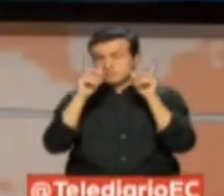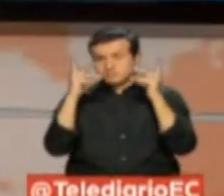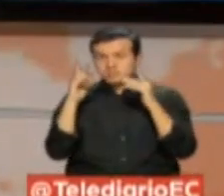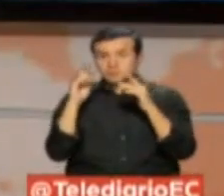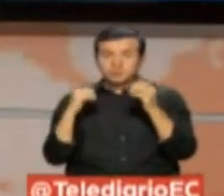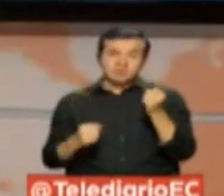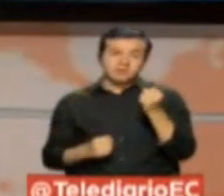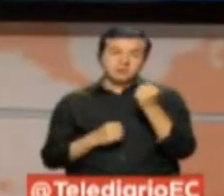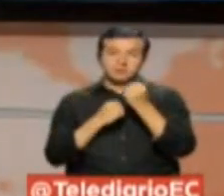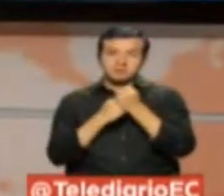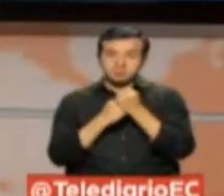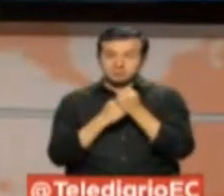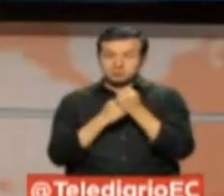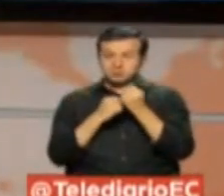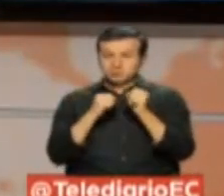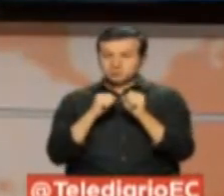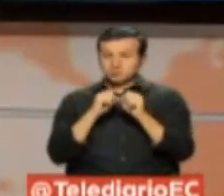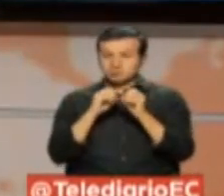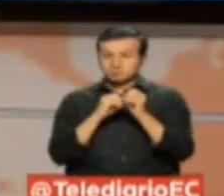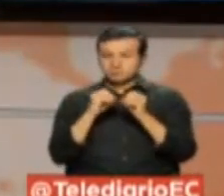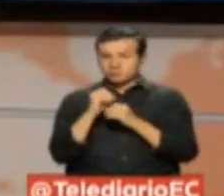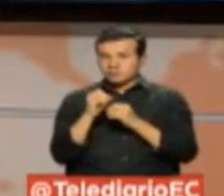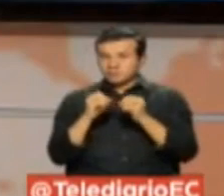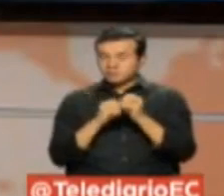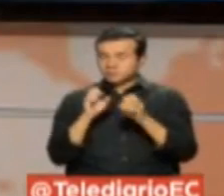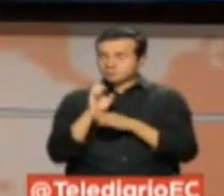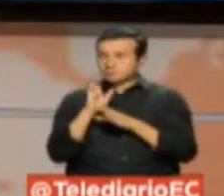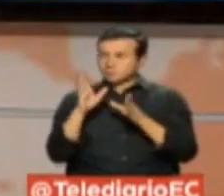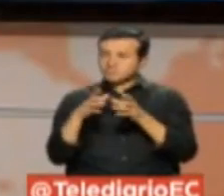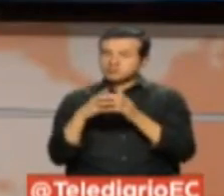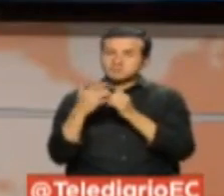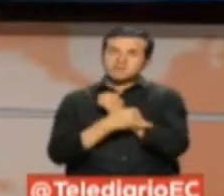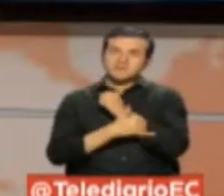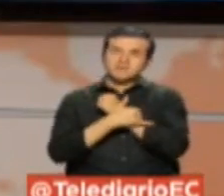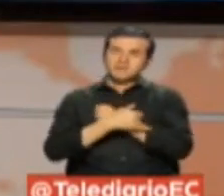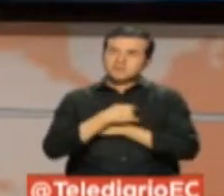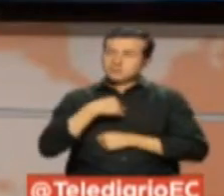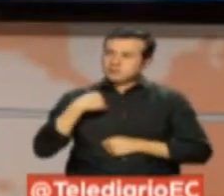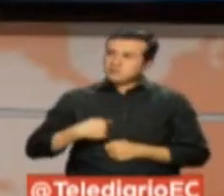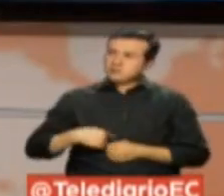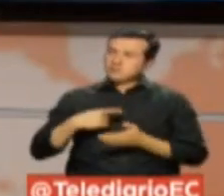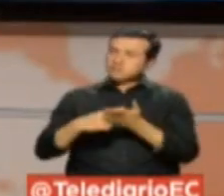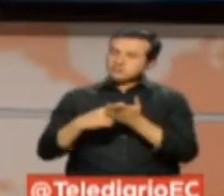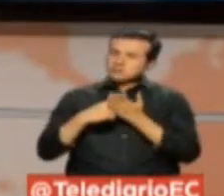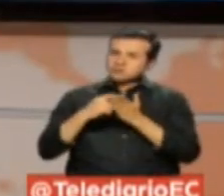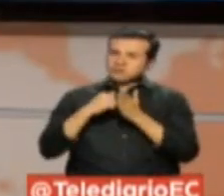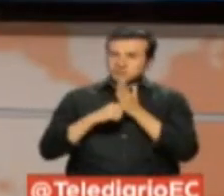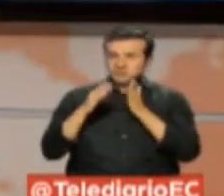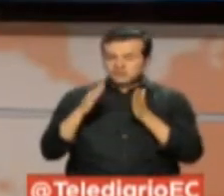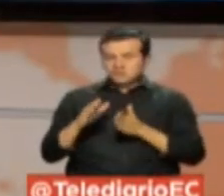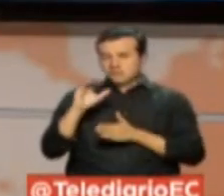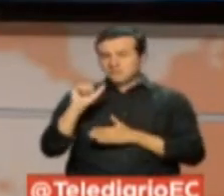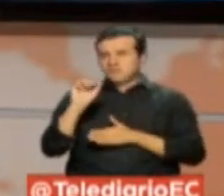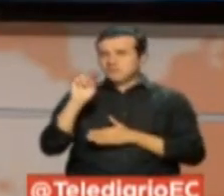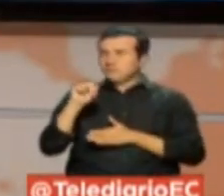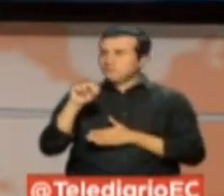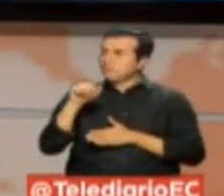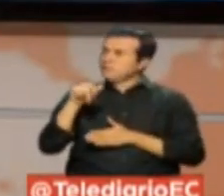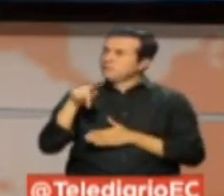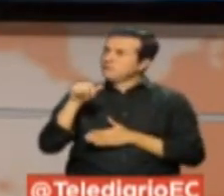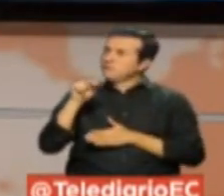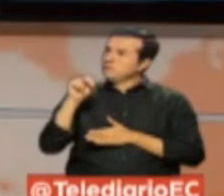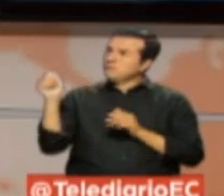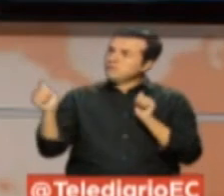en apoyo con la oficina comercial ecuatoriana en la China, por eso precisamente está el ministro Campana también acompañando